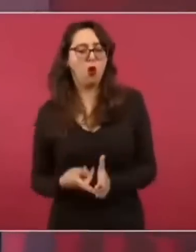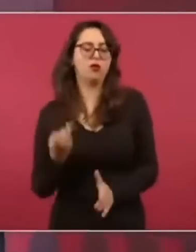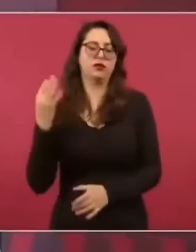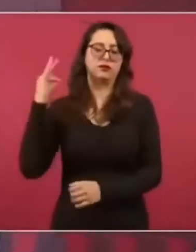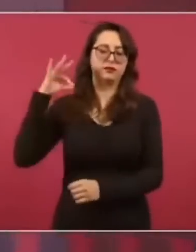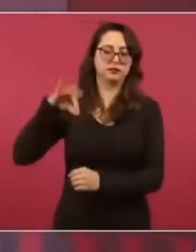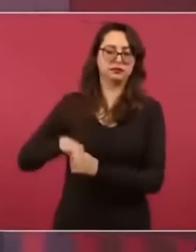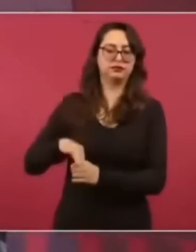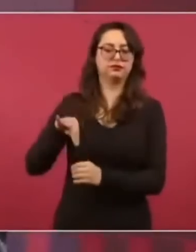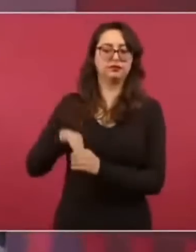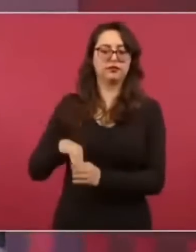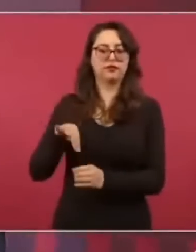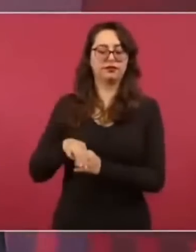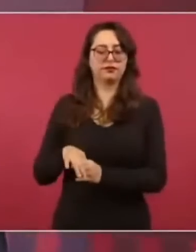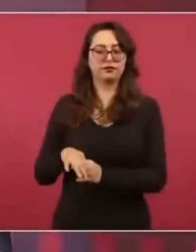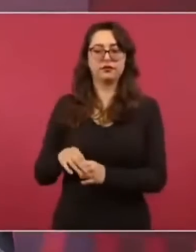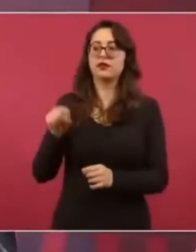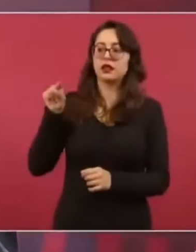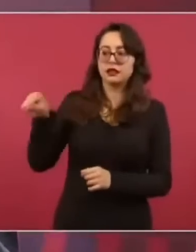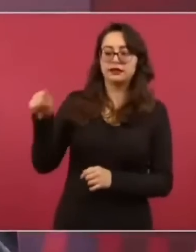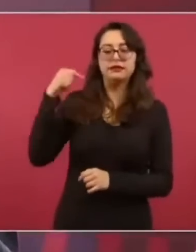documentación de que Roberto Madrazo,